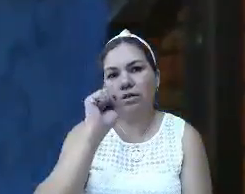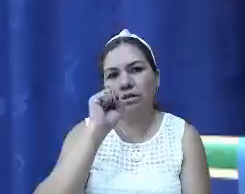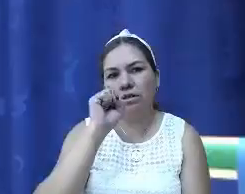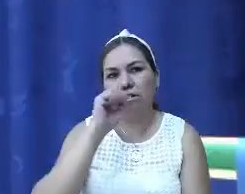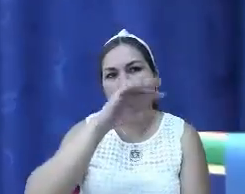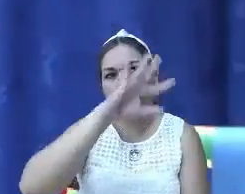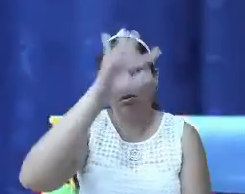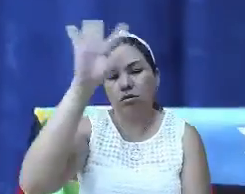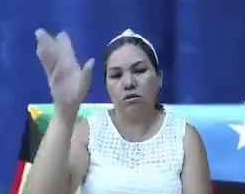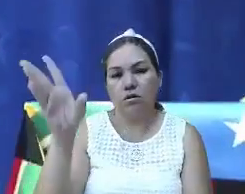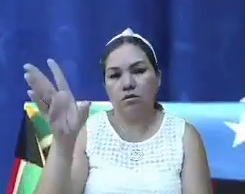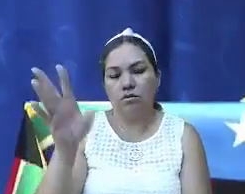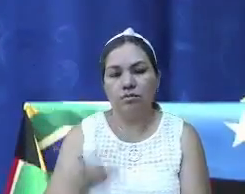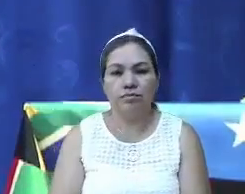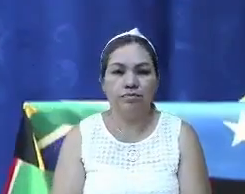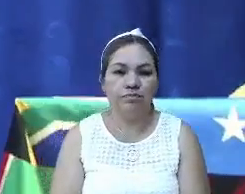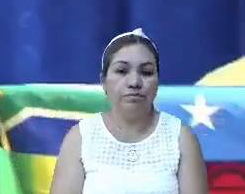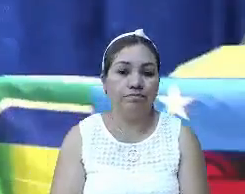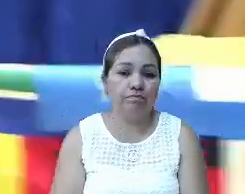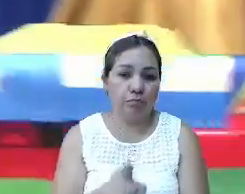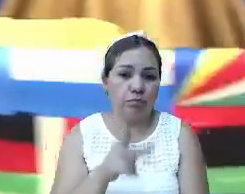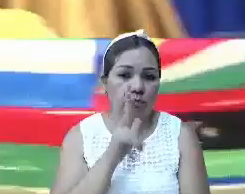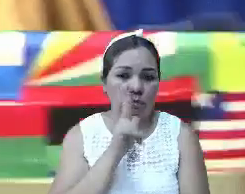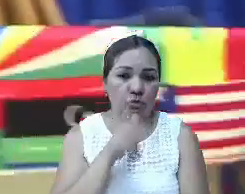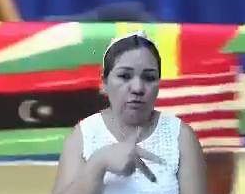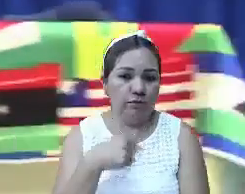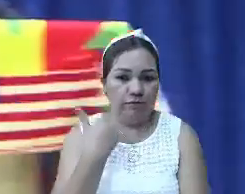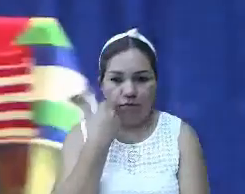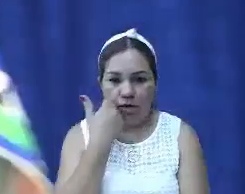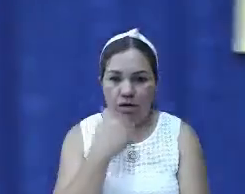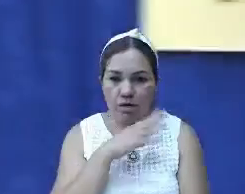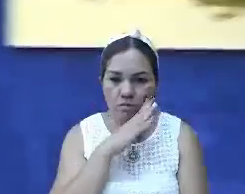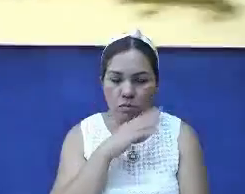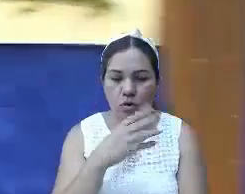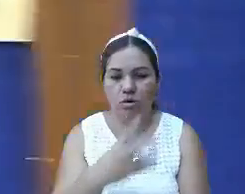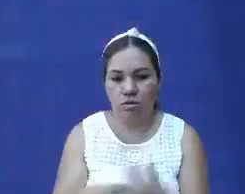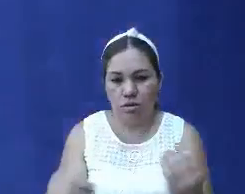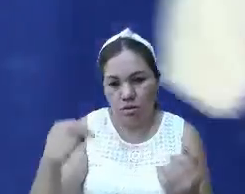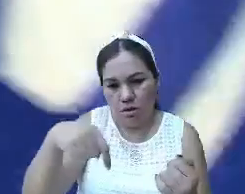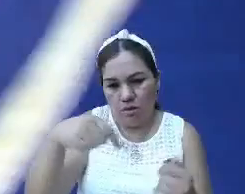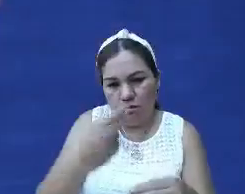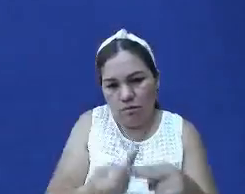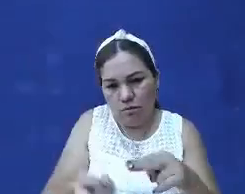Y esta es la profecía para ti. El hijo que enfermó, cuando salga de acá, se va a morir.